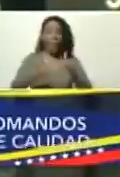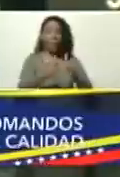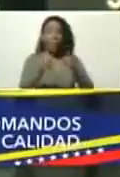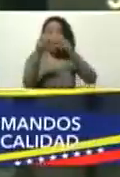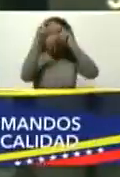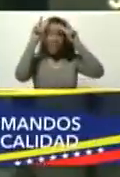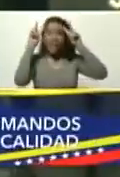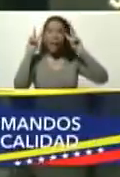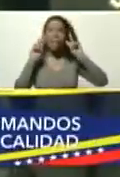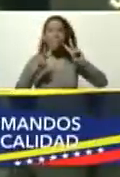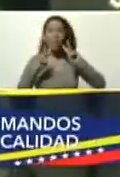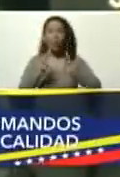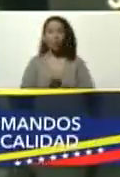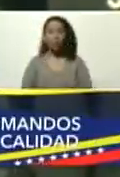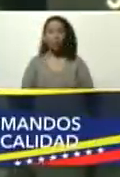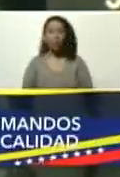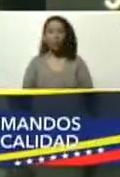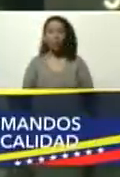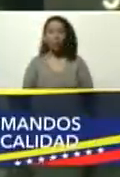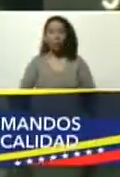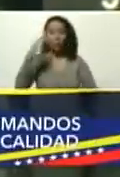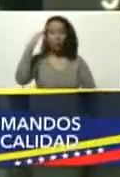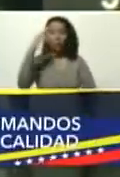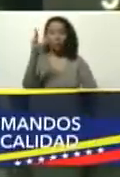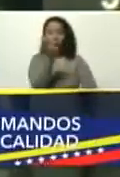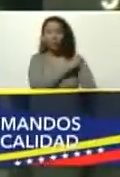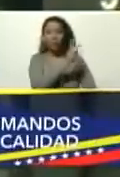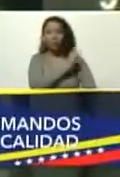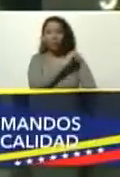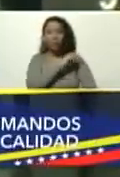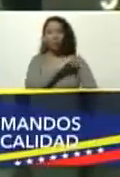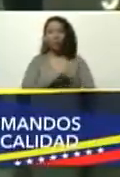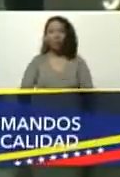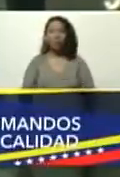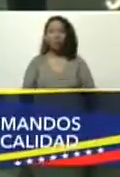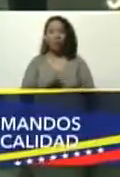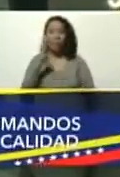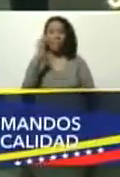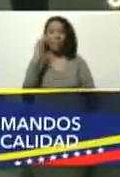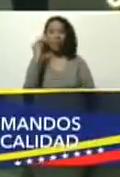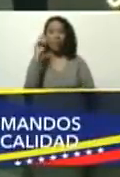impecable, el almirante Aníbal Brito